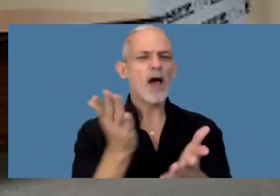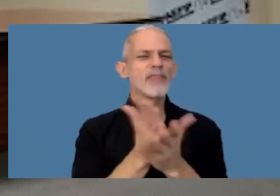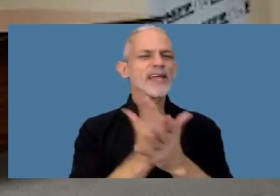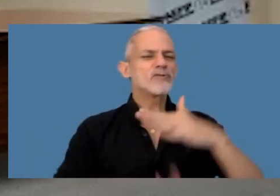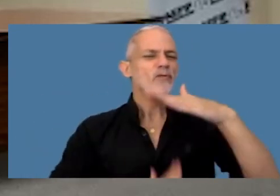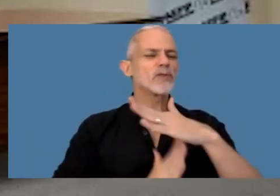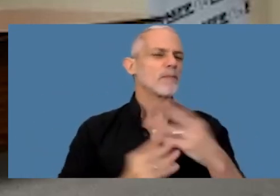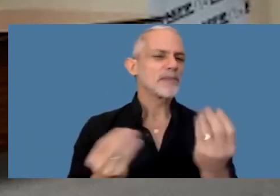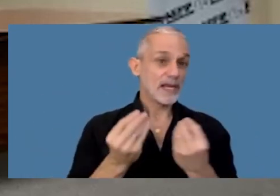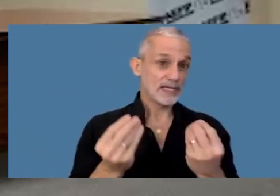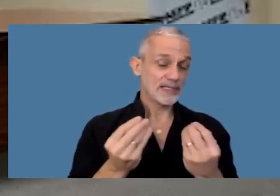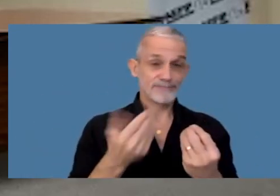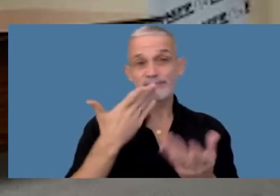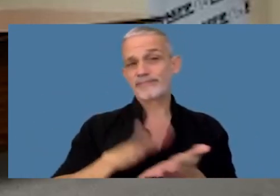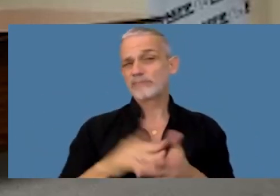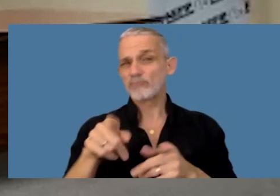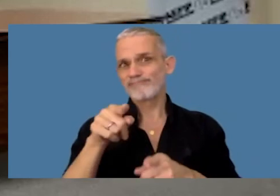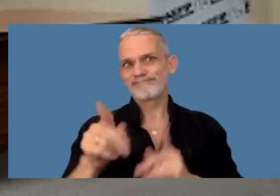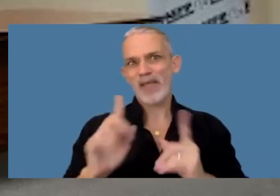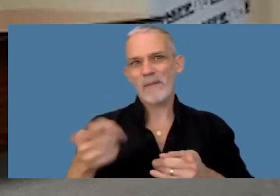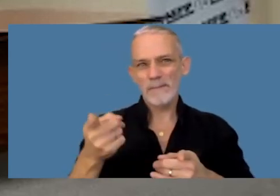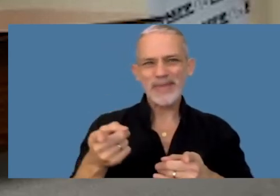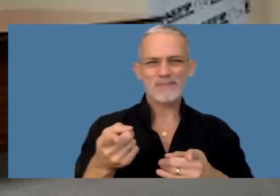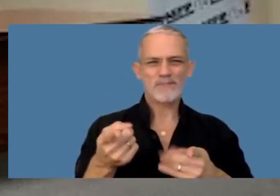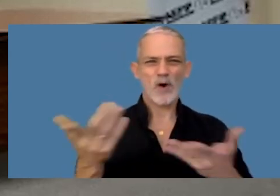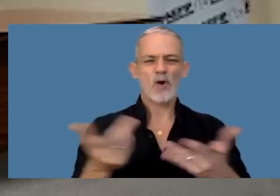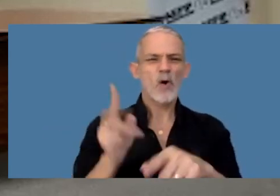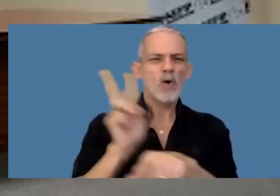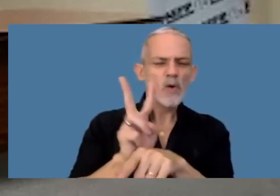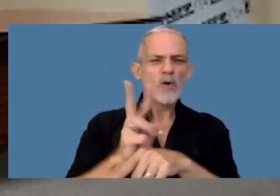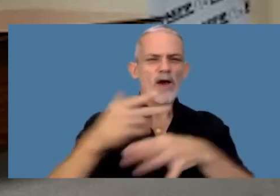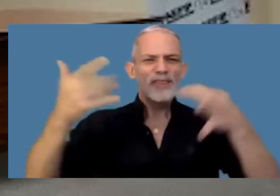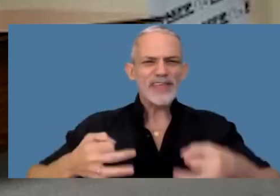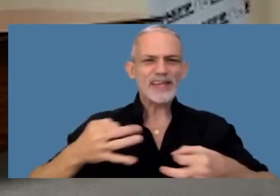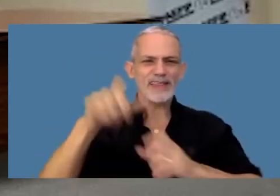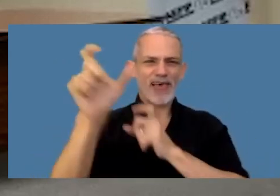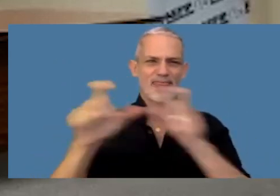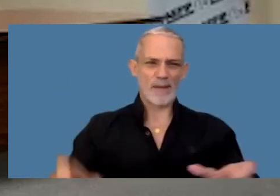fundamentales, nos estamos refiriendo a eso, a la tutela y protección de la dignidad de la persona.